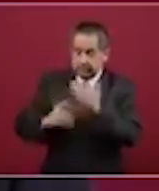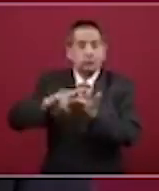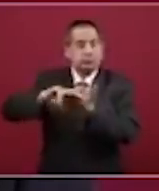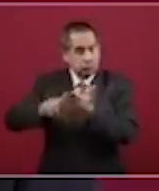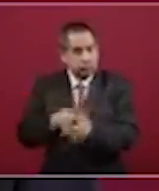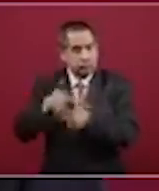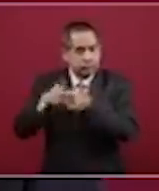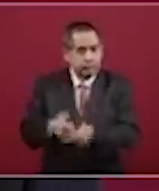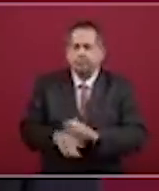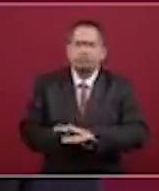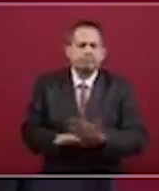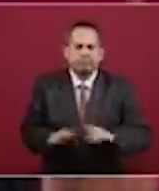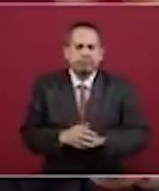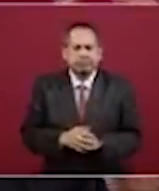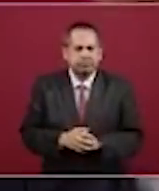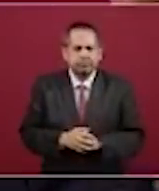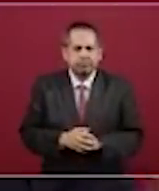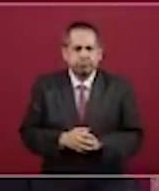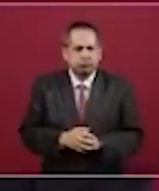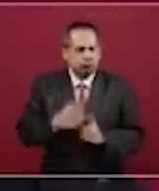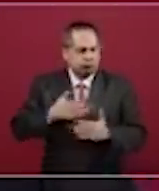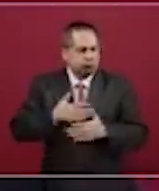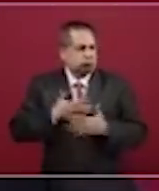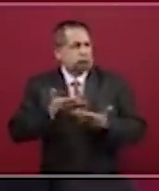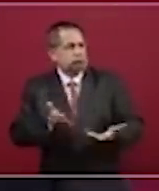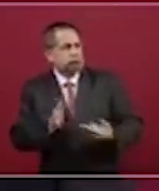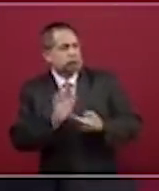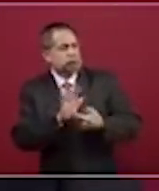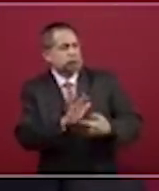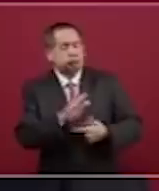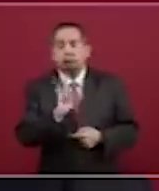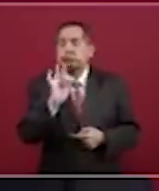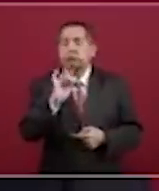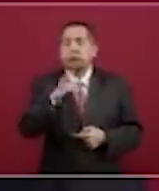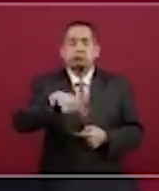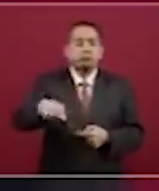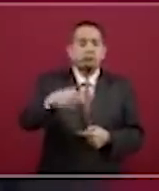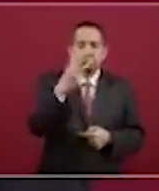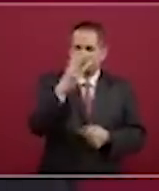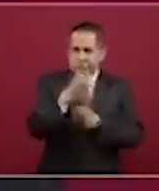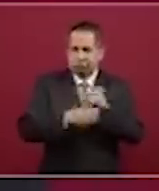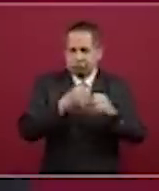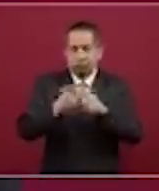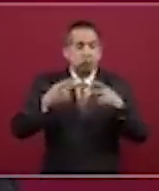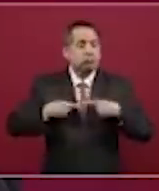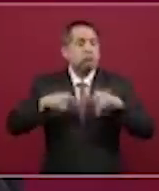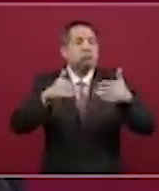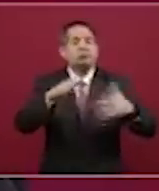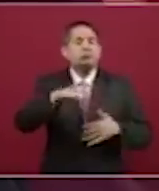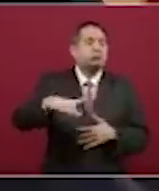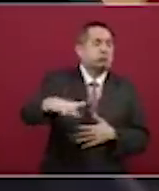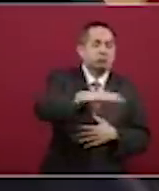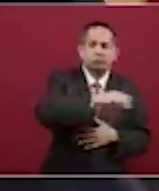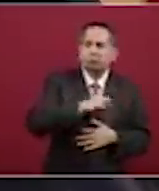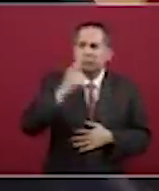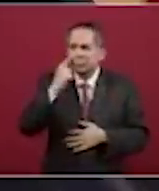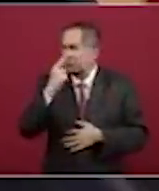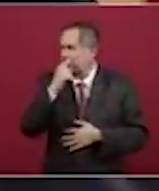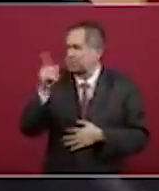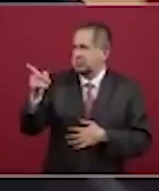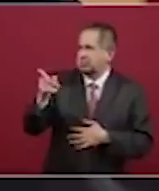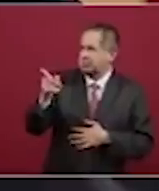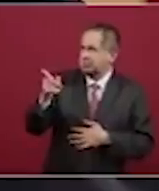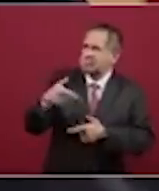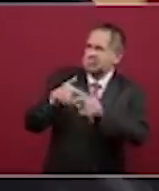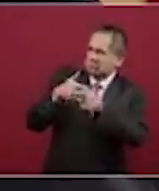me someto a la revocación del mandato para que a mediados del sexenio la gente decida si continúo o